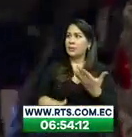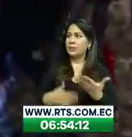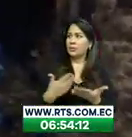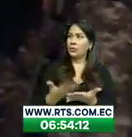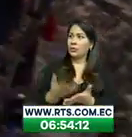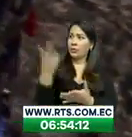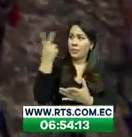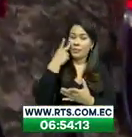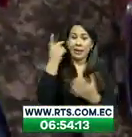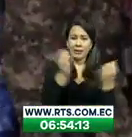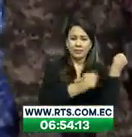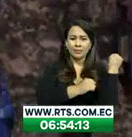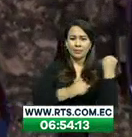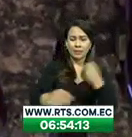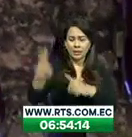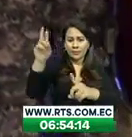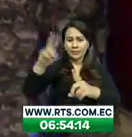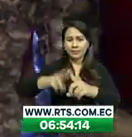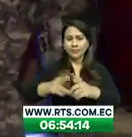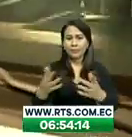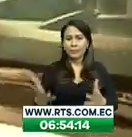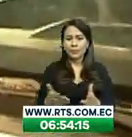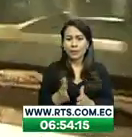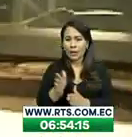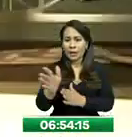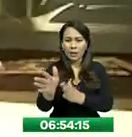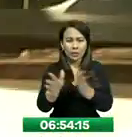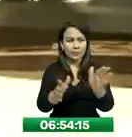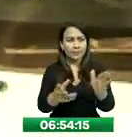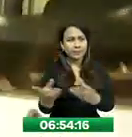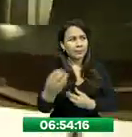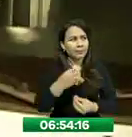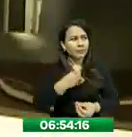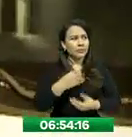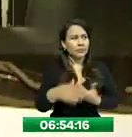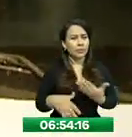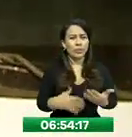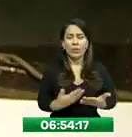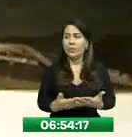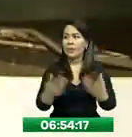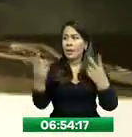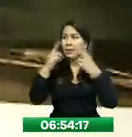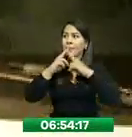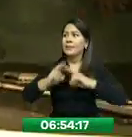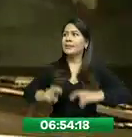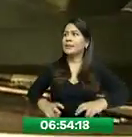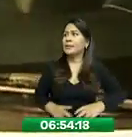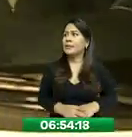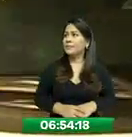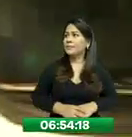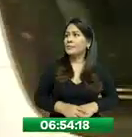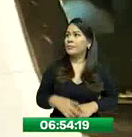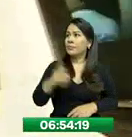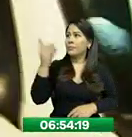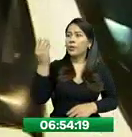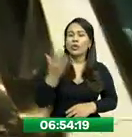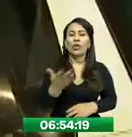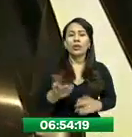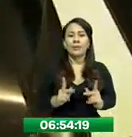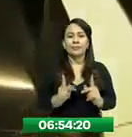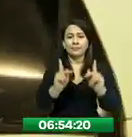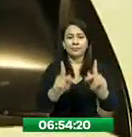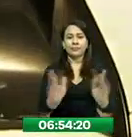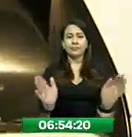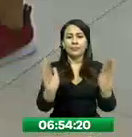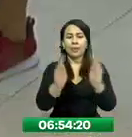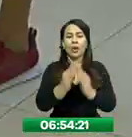En el puerto principal, las intervenciones se efectuaron en sectores como Chongón, Isla Trinitaria